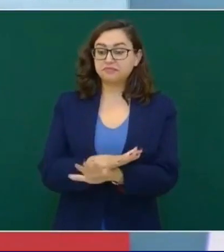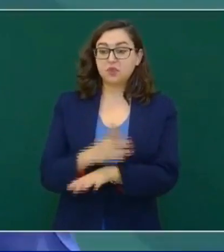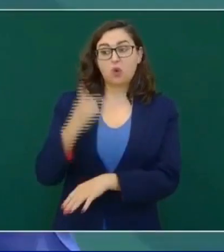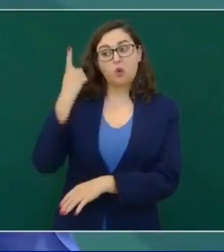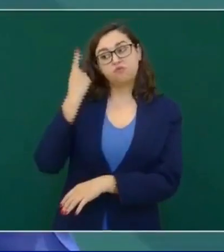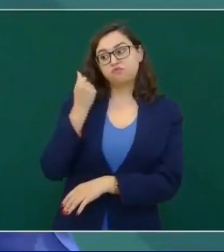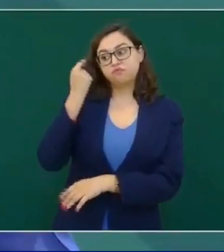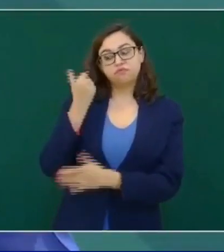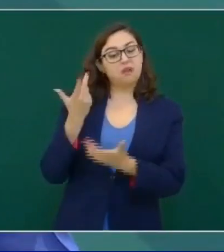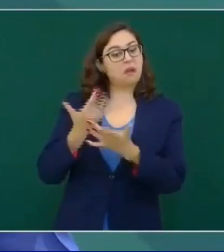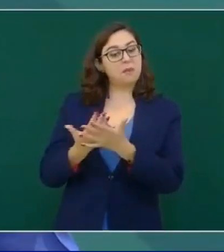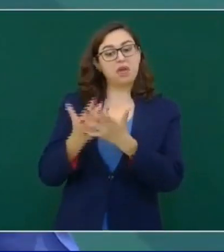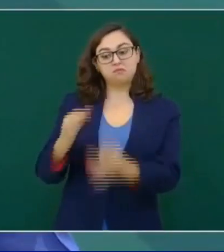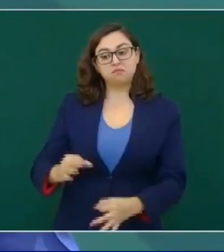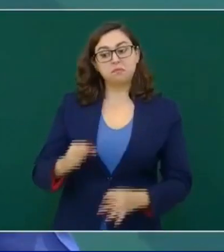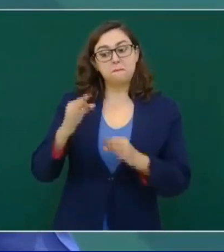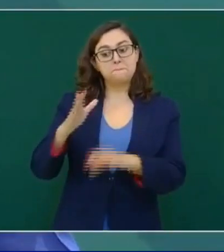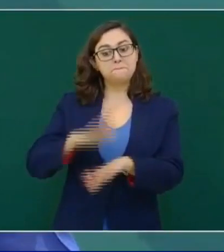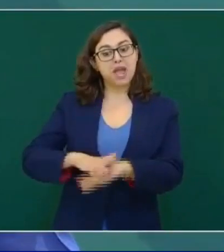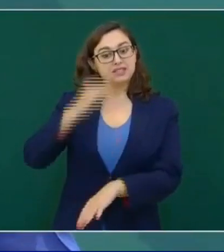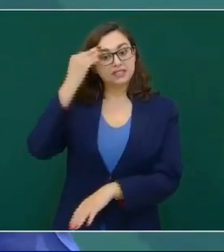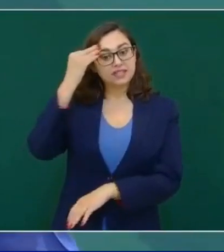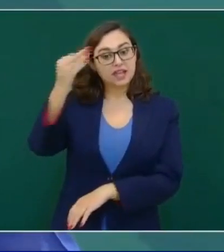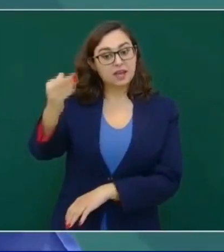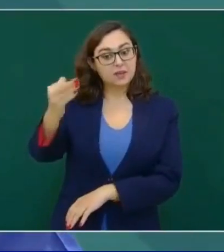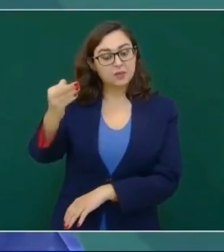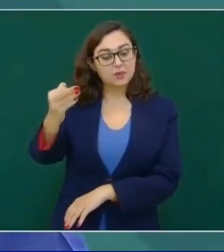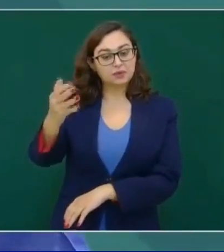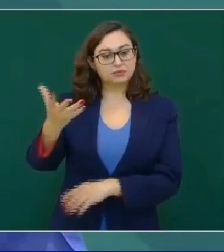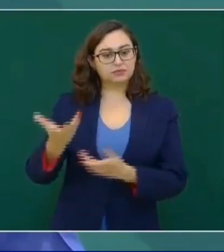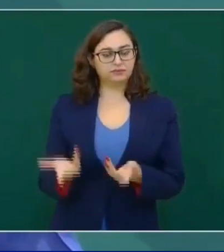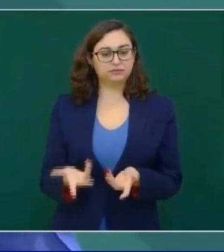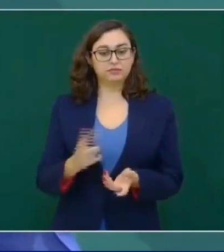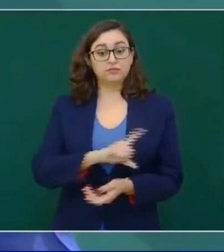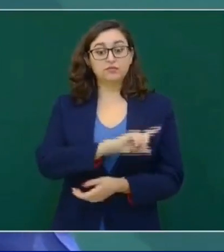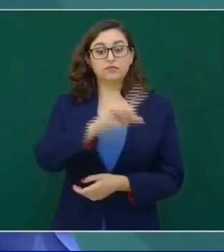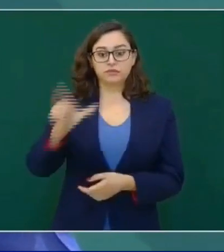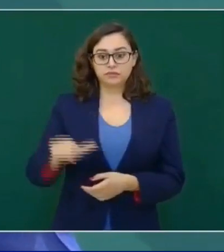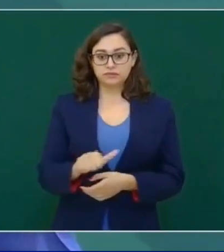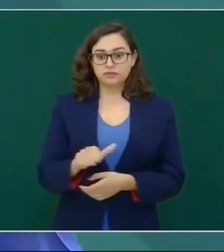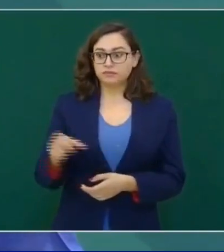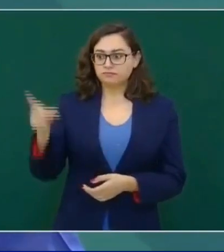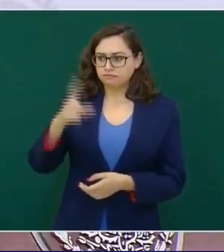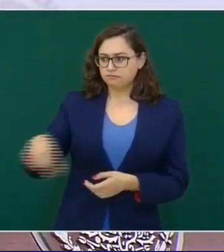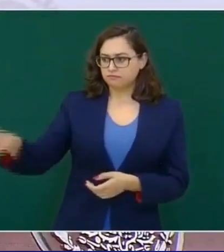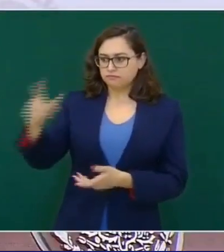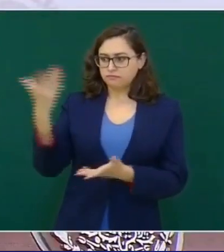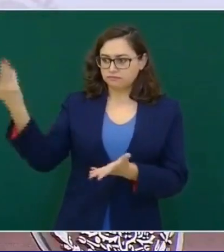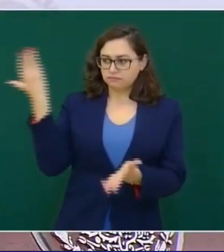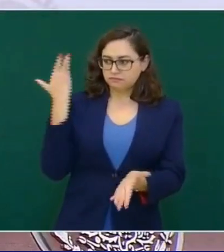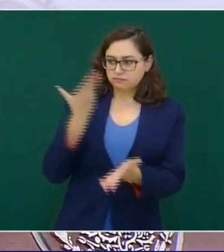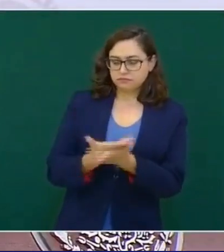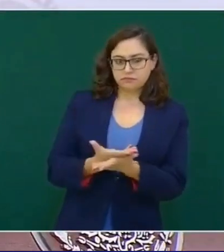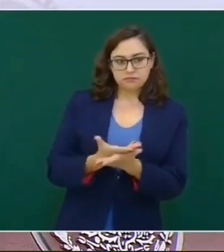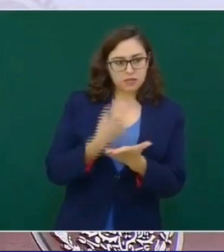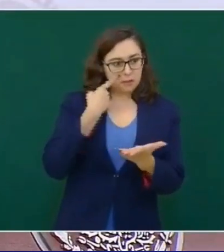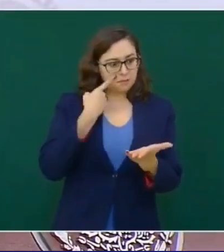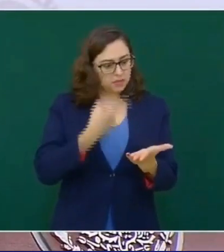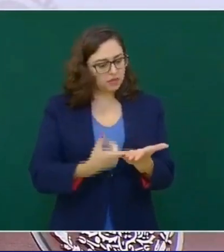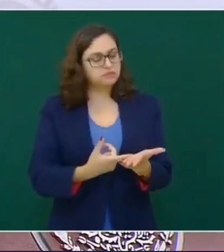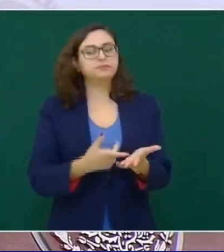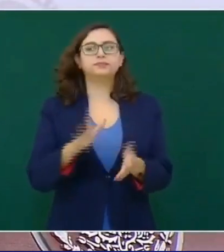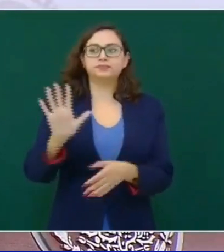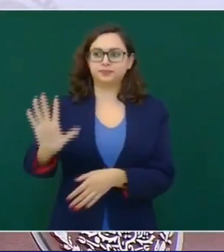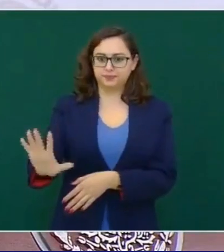edad de jubilación. A mí me lo plantearon hicimos un acuerdo con ellos de que íbamos